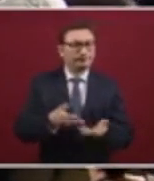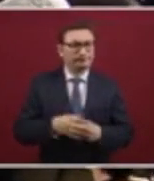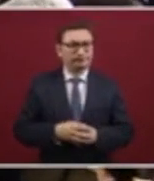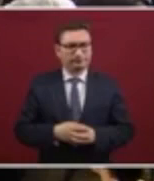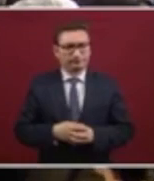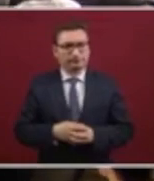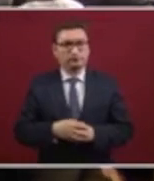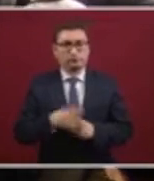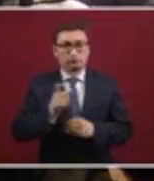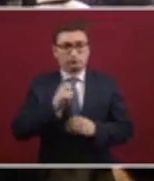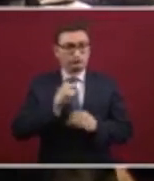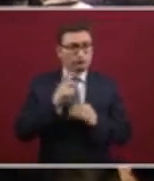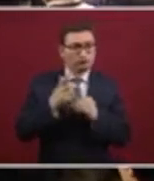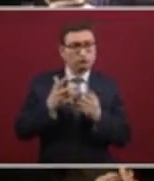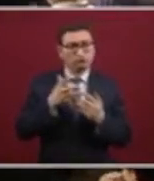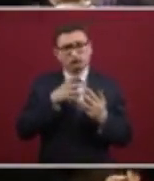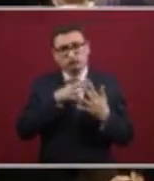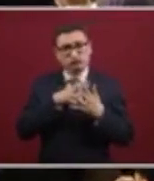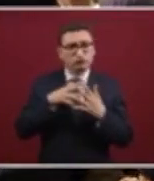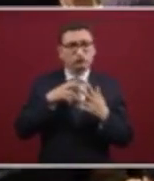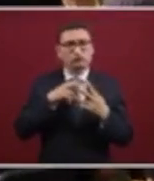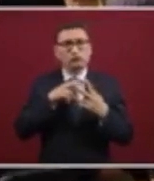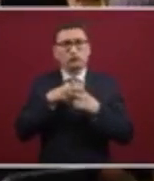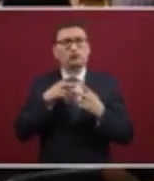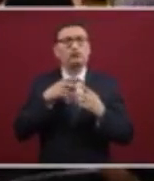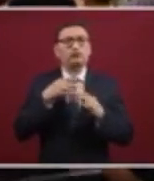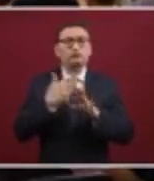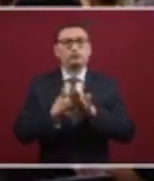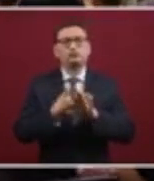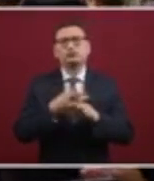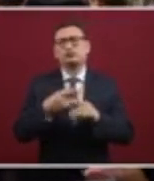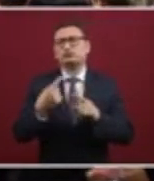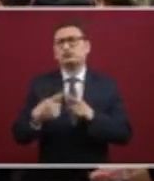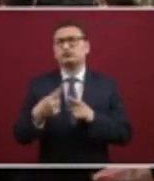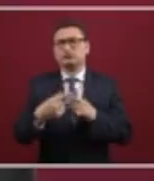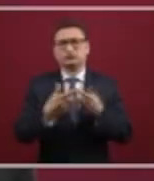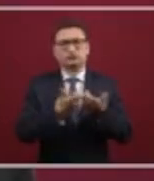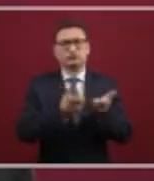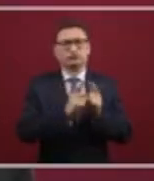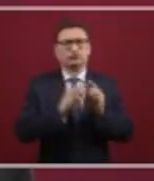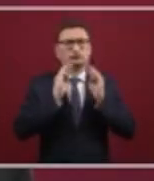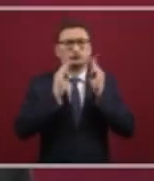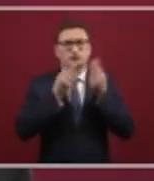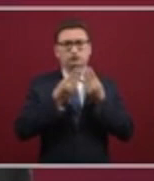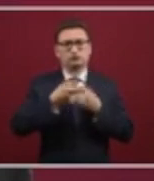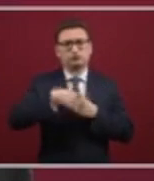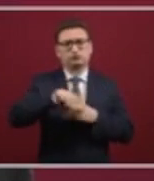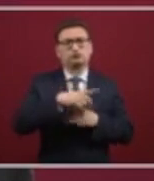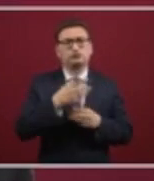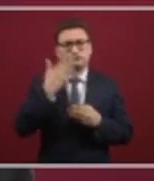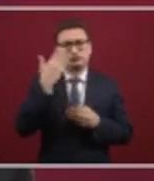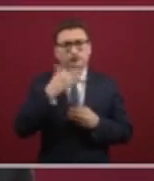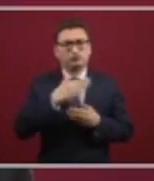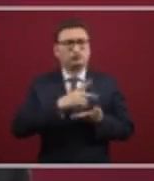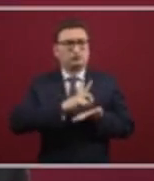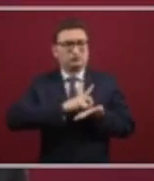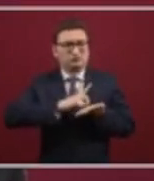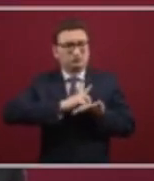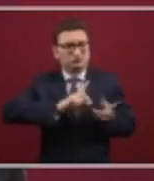acciones de combate al narcotráfico, de cómo